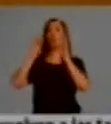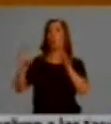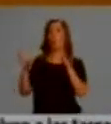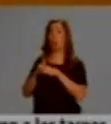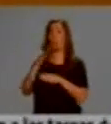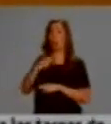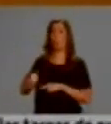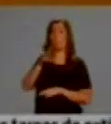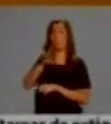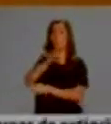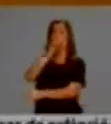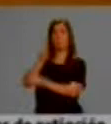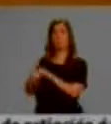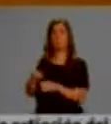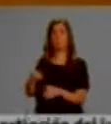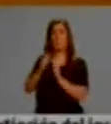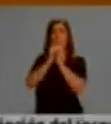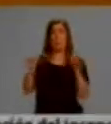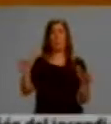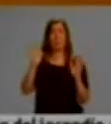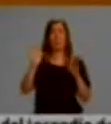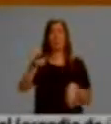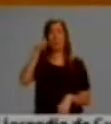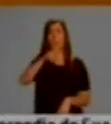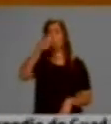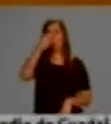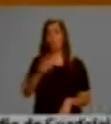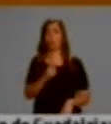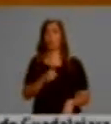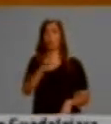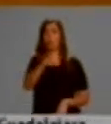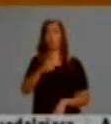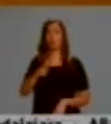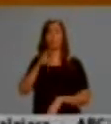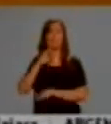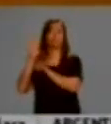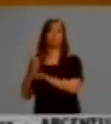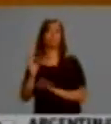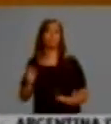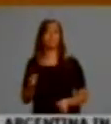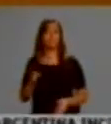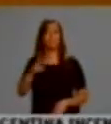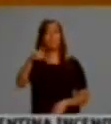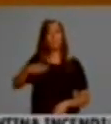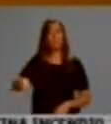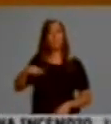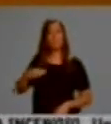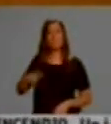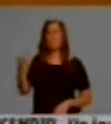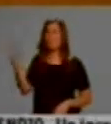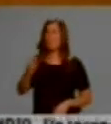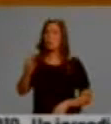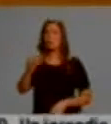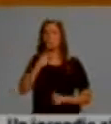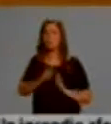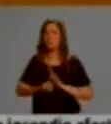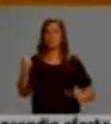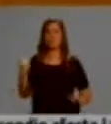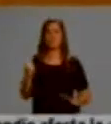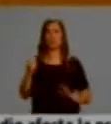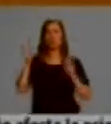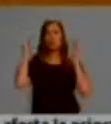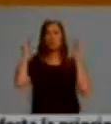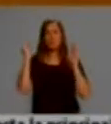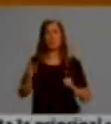partido político. Eso no ayuda a la credibilidad de las instituciones. Ese presidente del Tribunal debe someterse a la